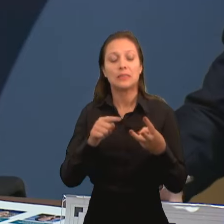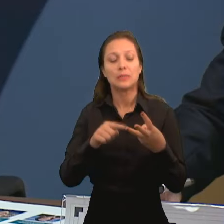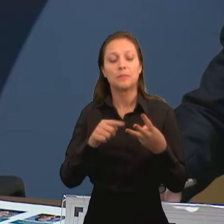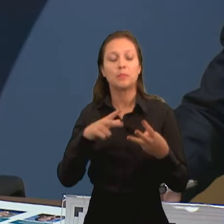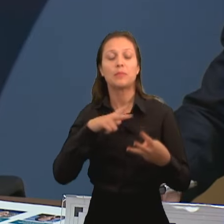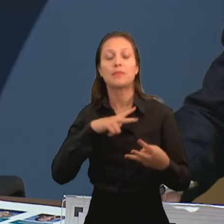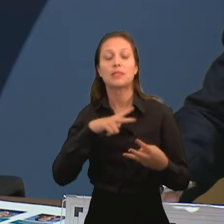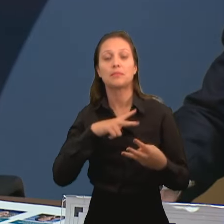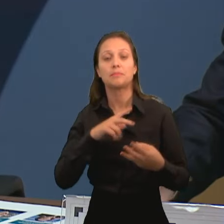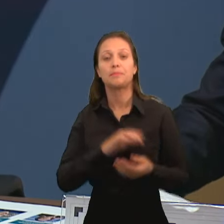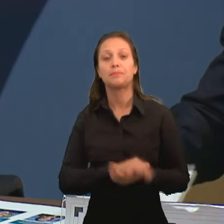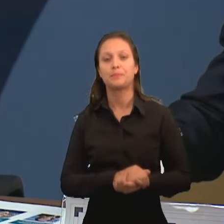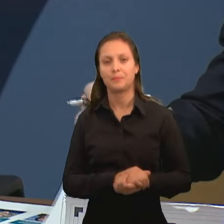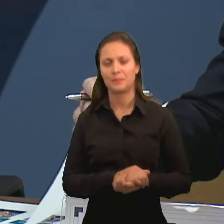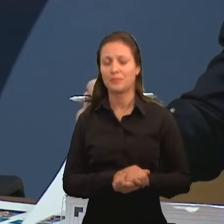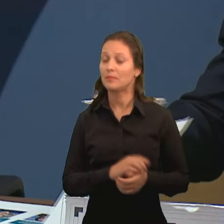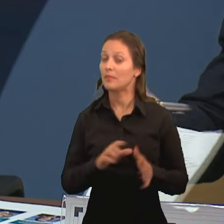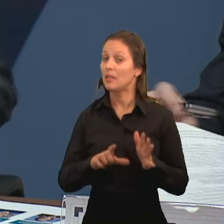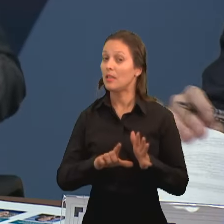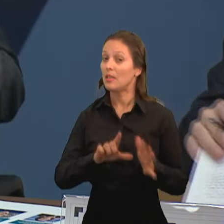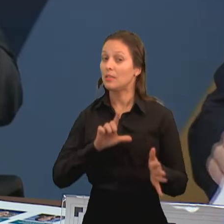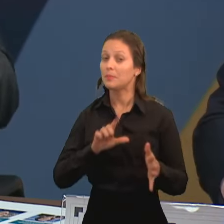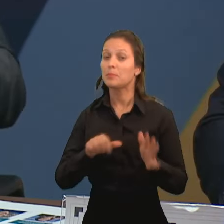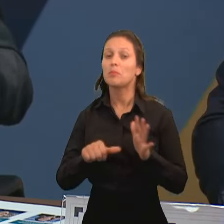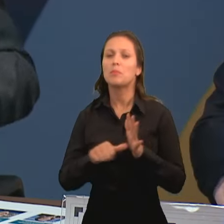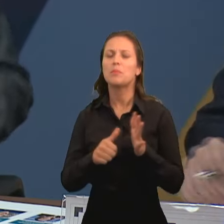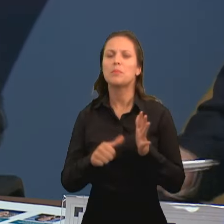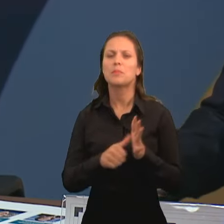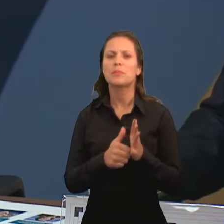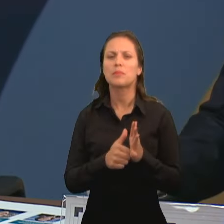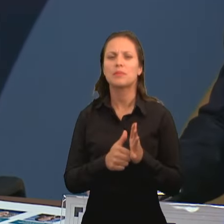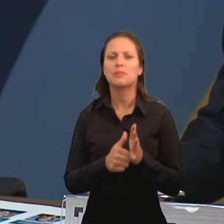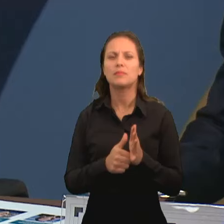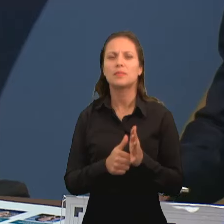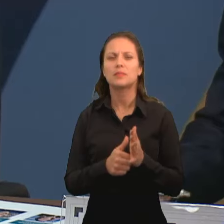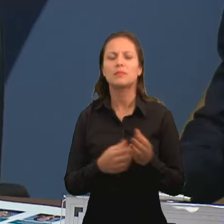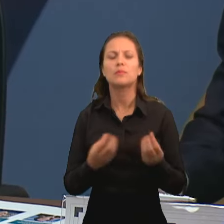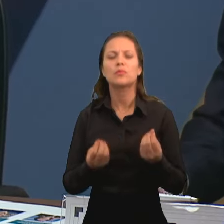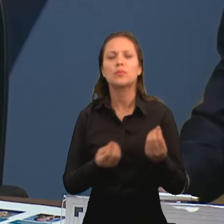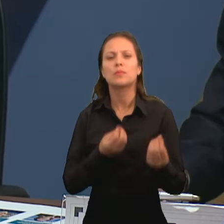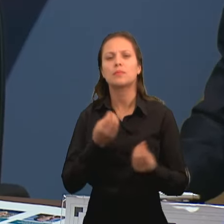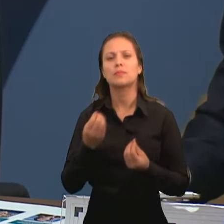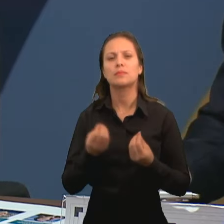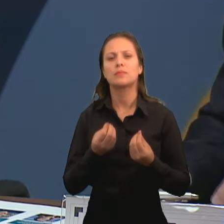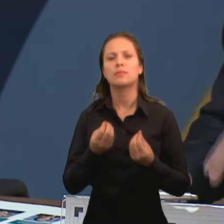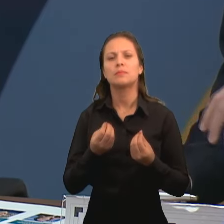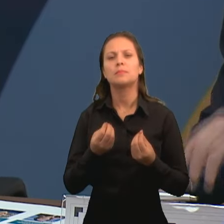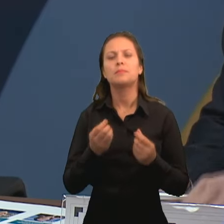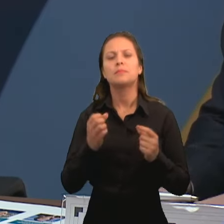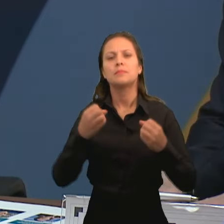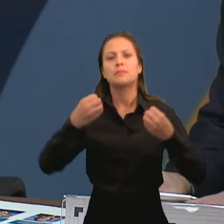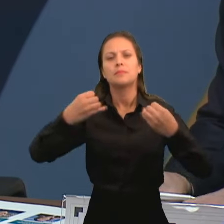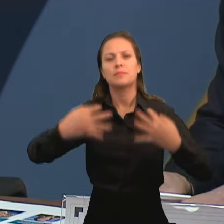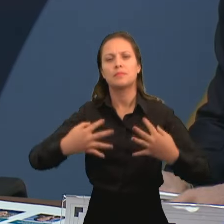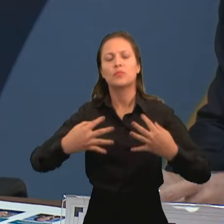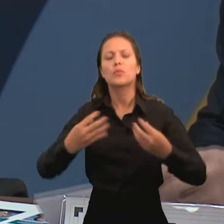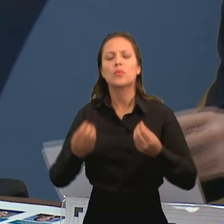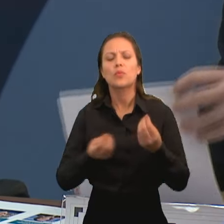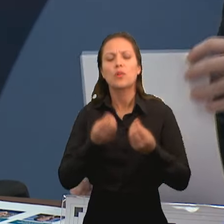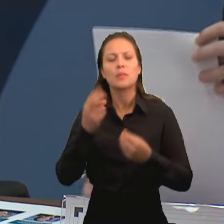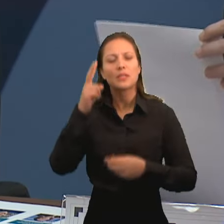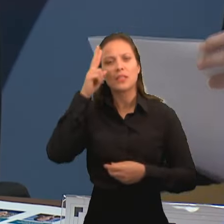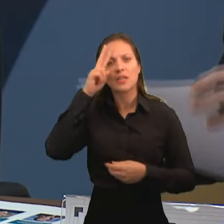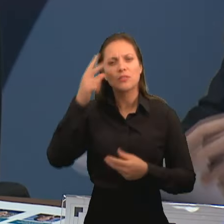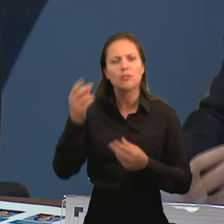arbitrariedad y privacidad. Antes de llegar, le voy a pedir pasar la primera mitad de mi presentación hablando sobre el